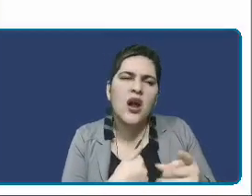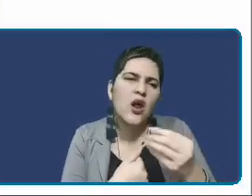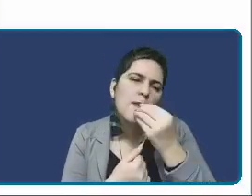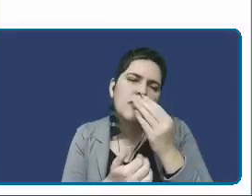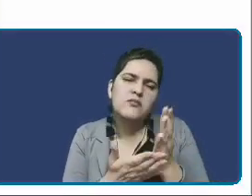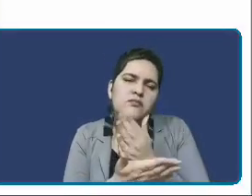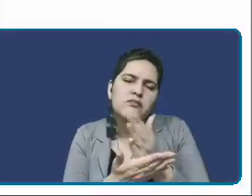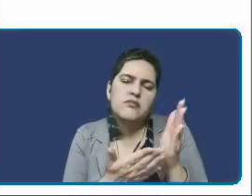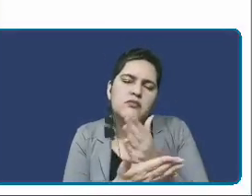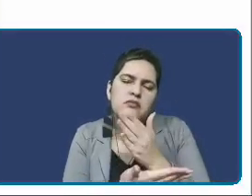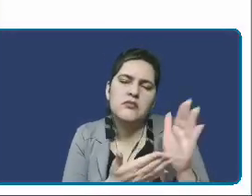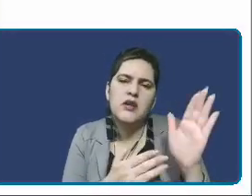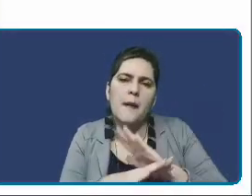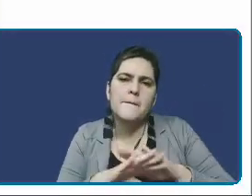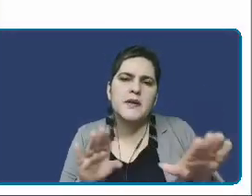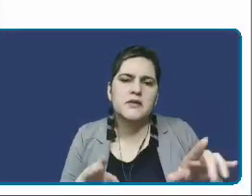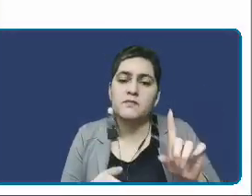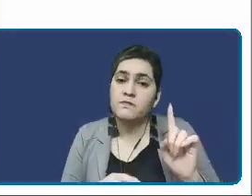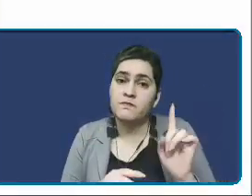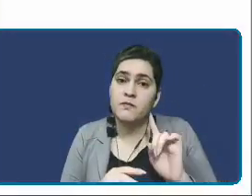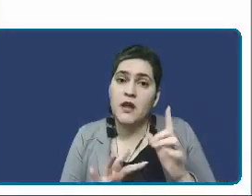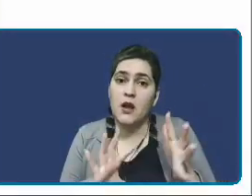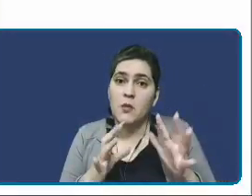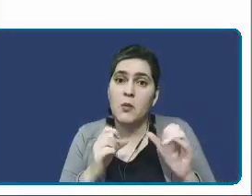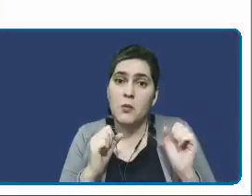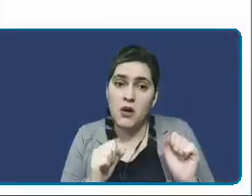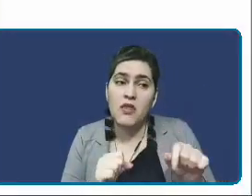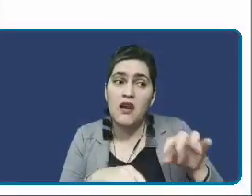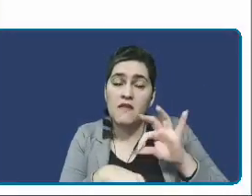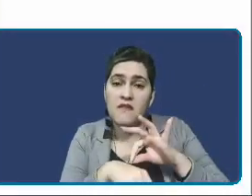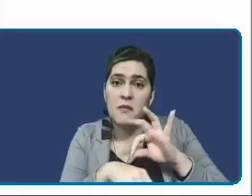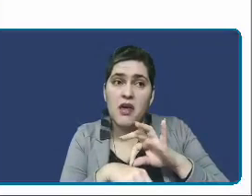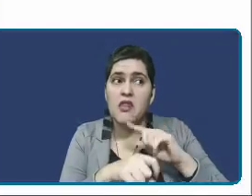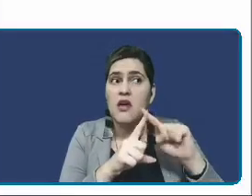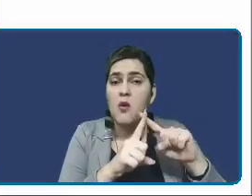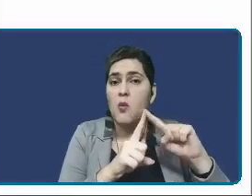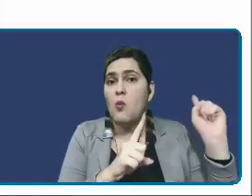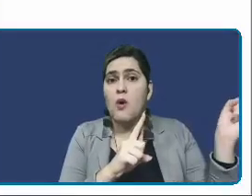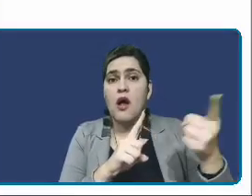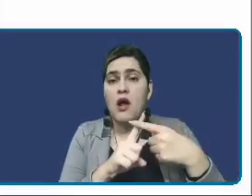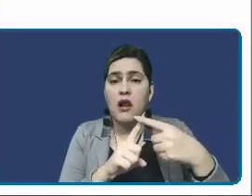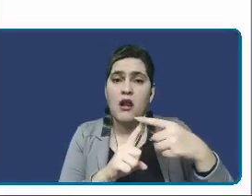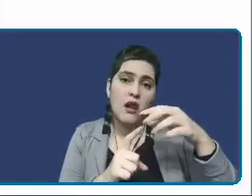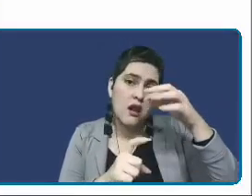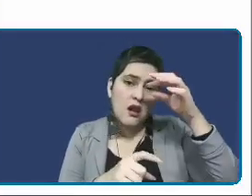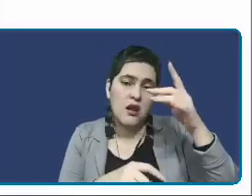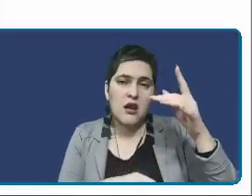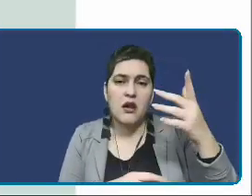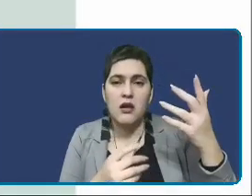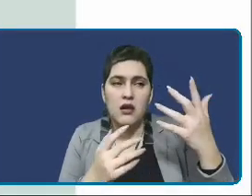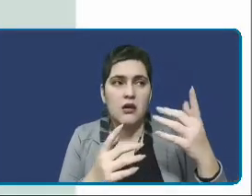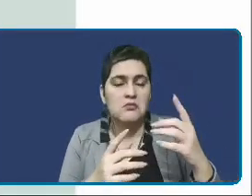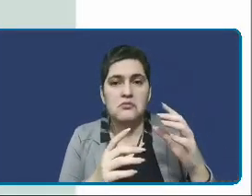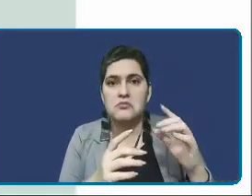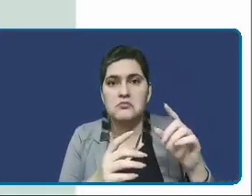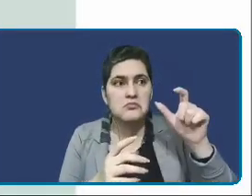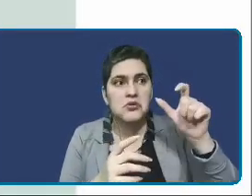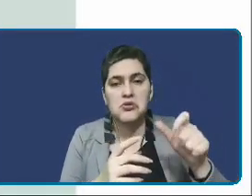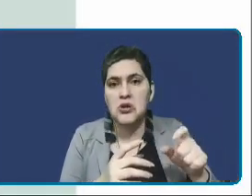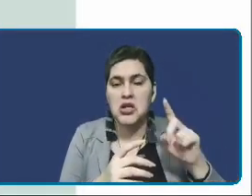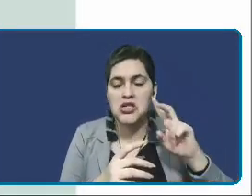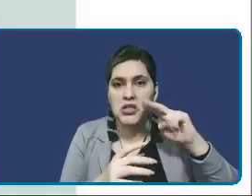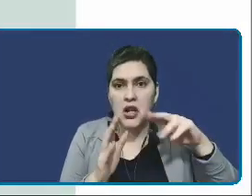puede tener una patología igual como un niño no autista.